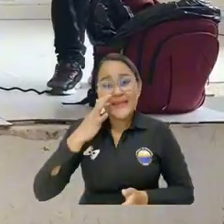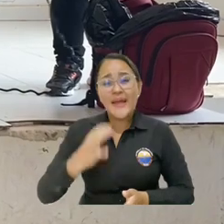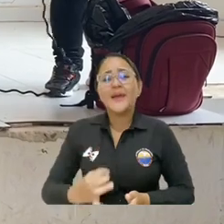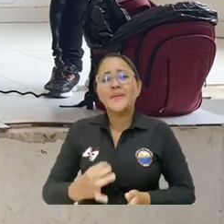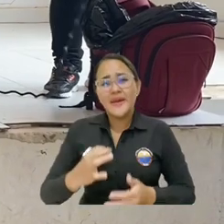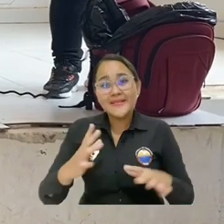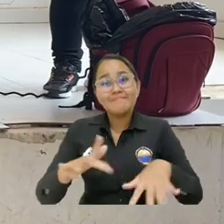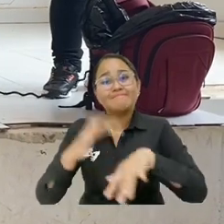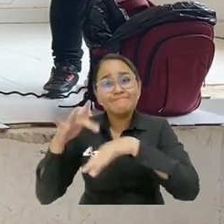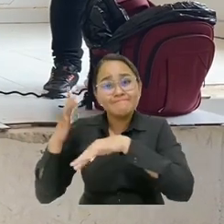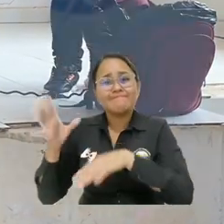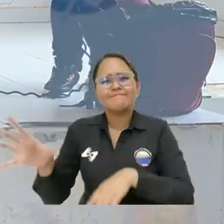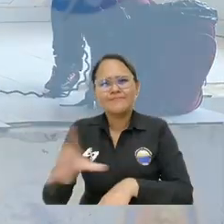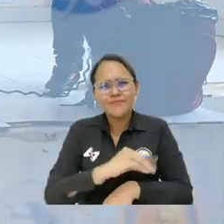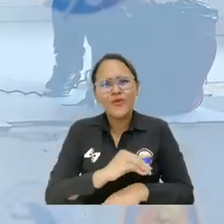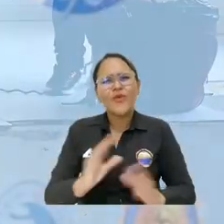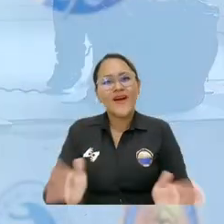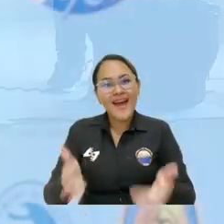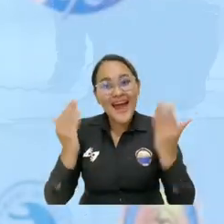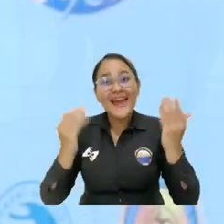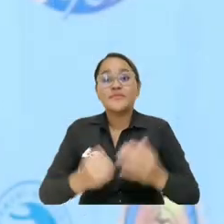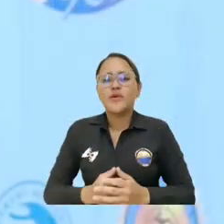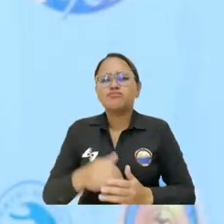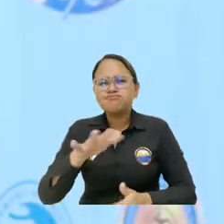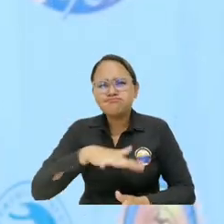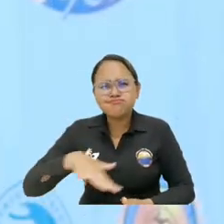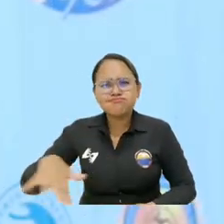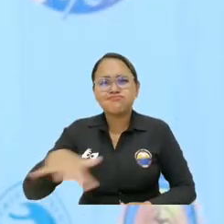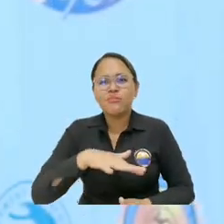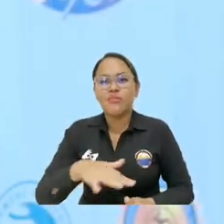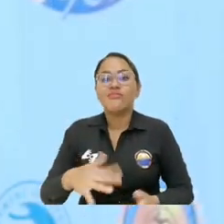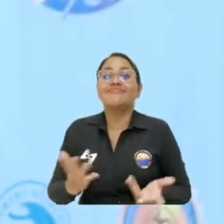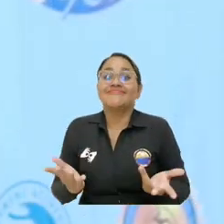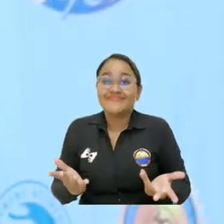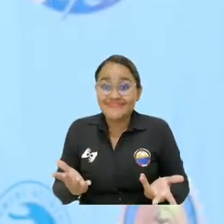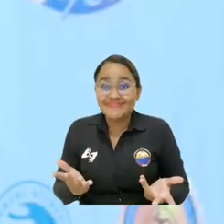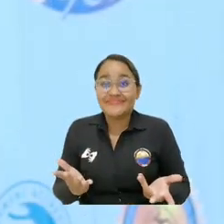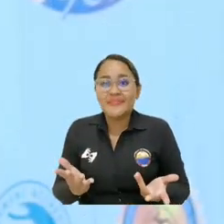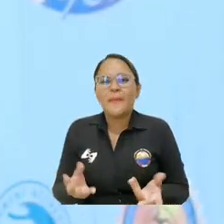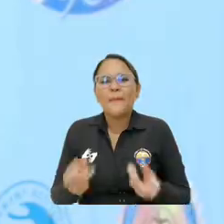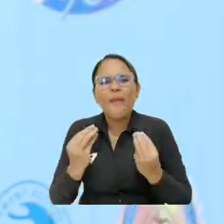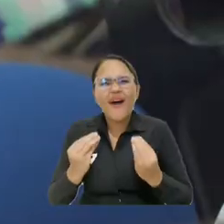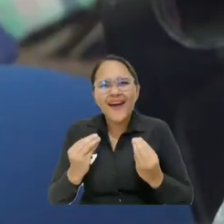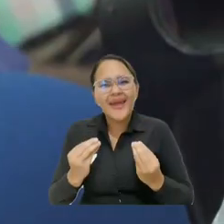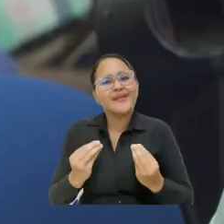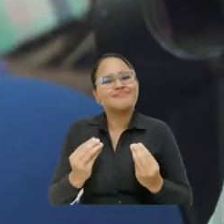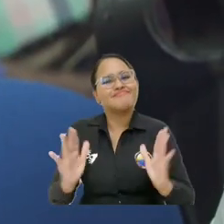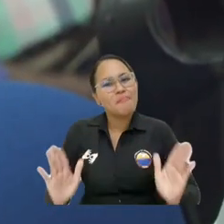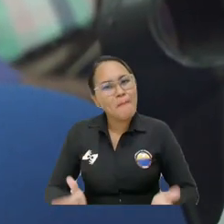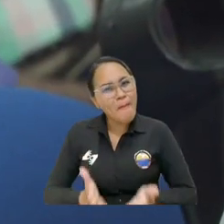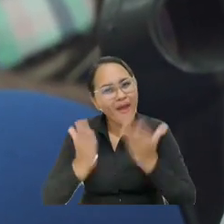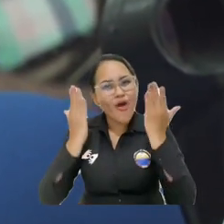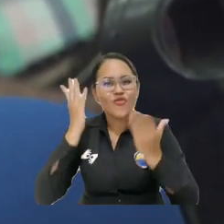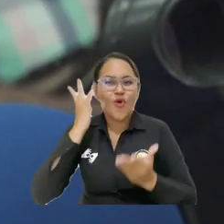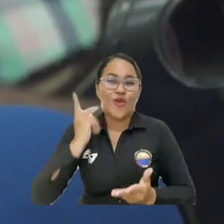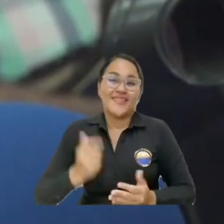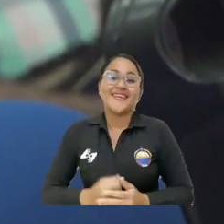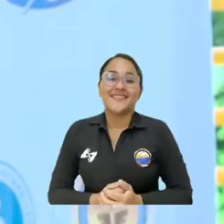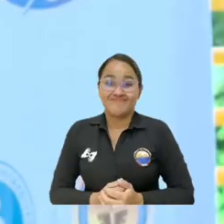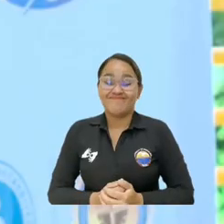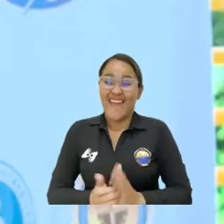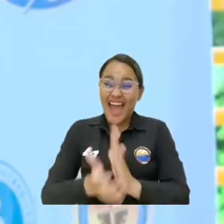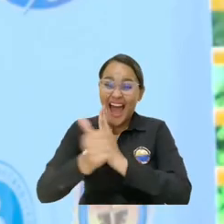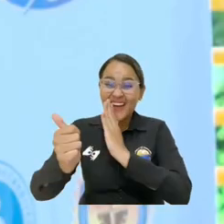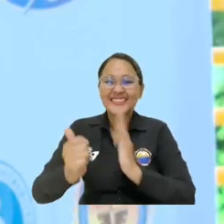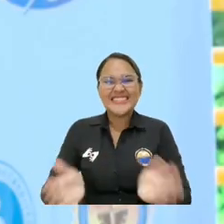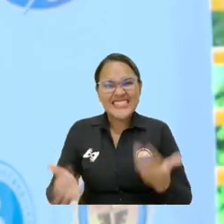De verdad, estamos incentivando al estudiante de nuestra región que cada día más sea mejor,